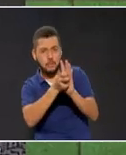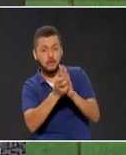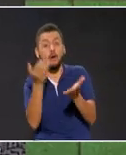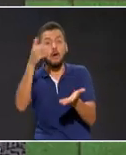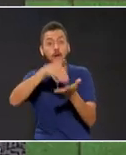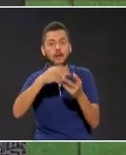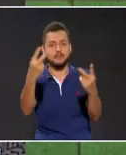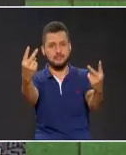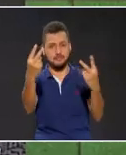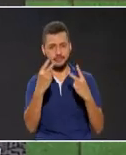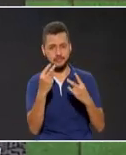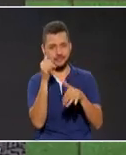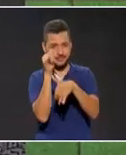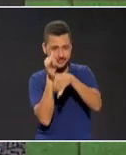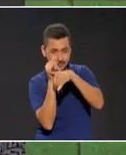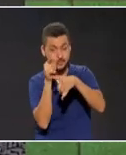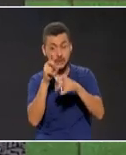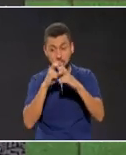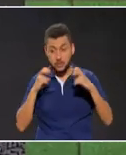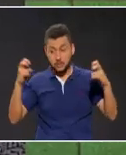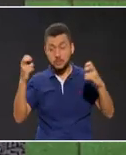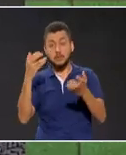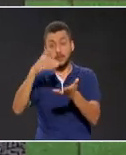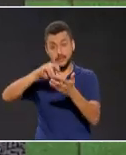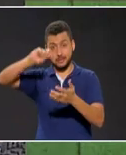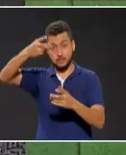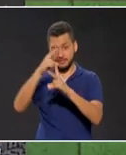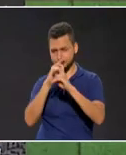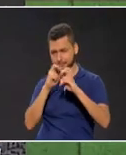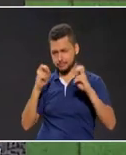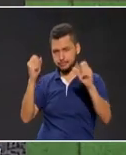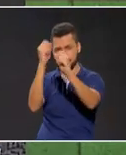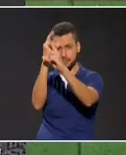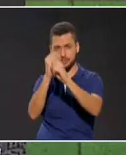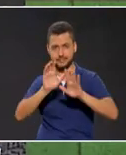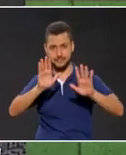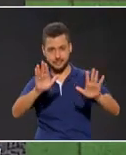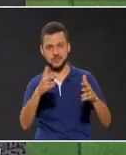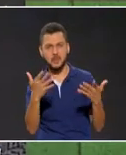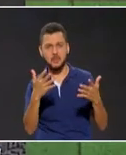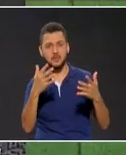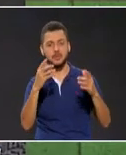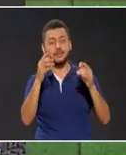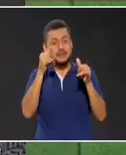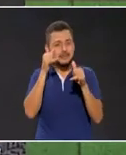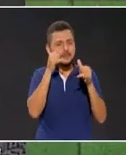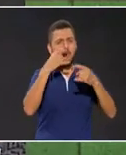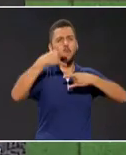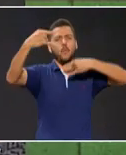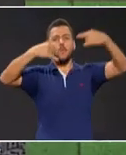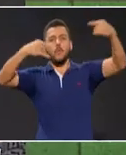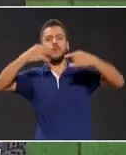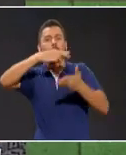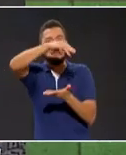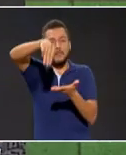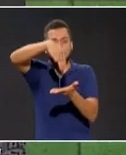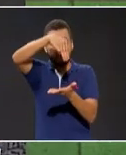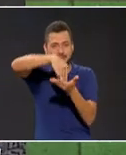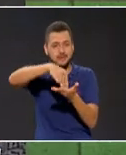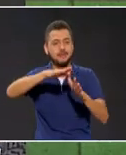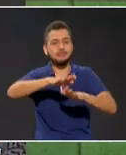ese otro grupo de candidatos a la alcaldía de Medellín. Recuerden, estamos en directo a través de Telemedellín y a través de las